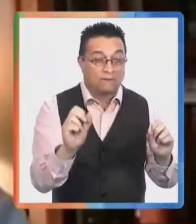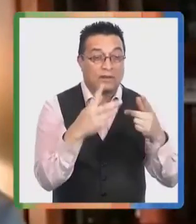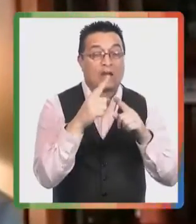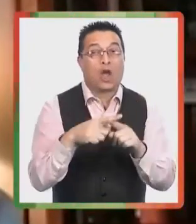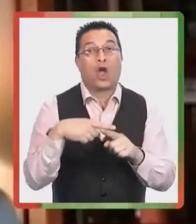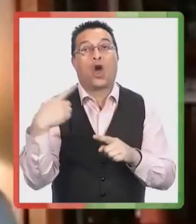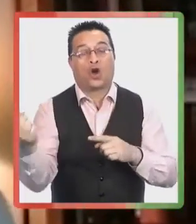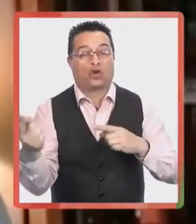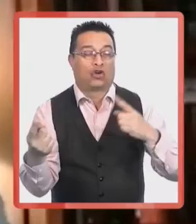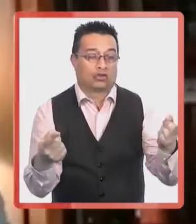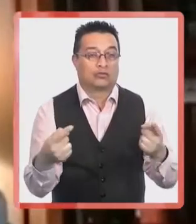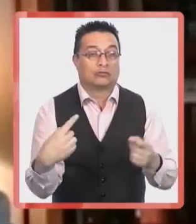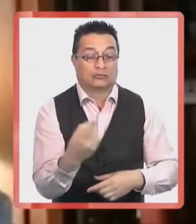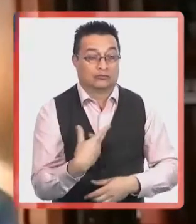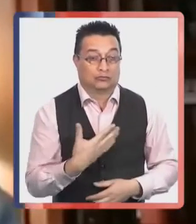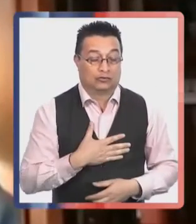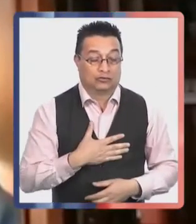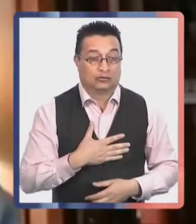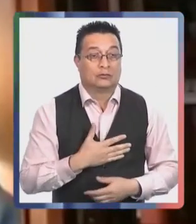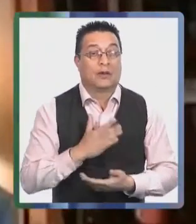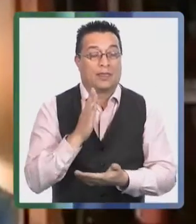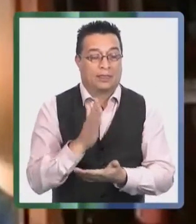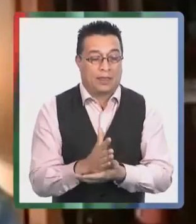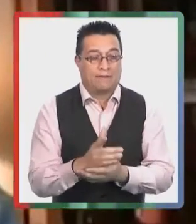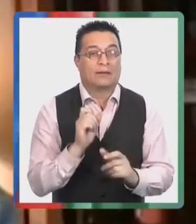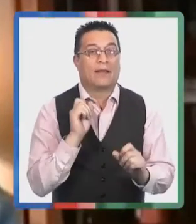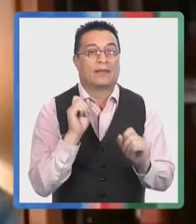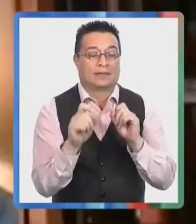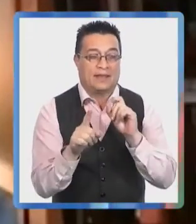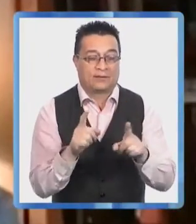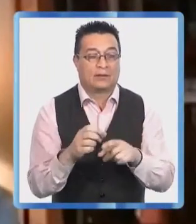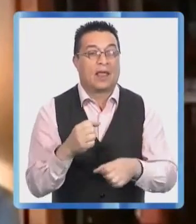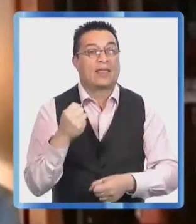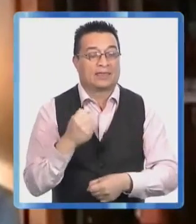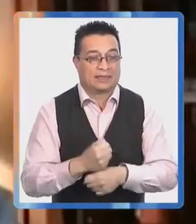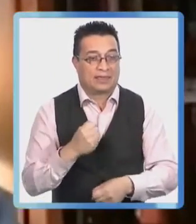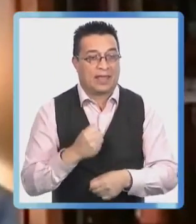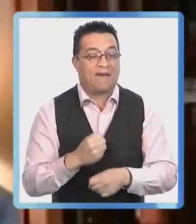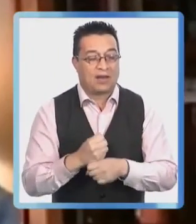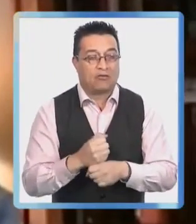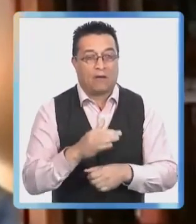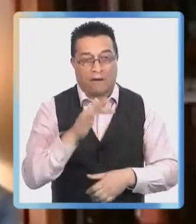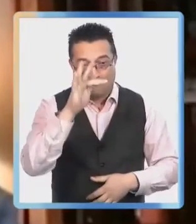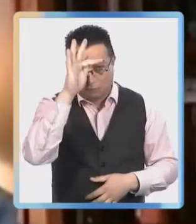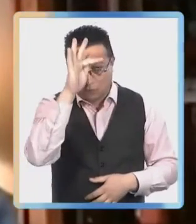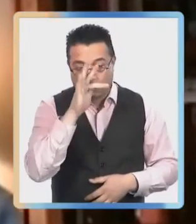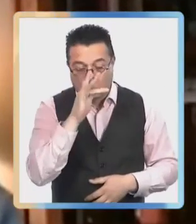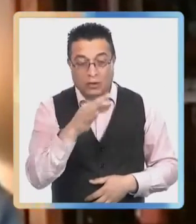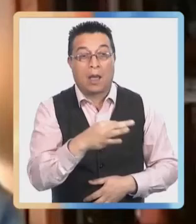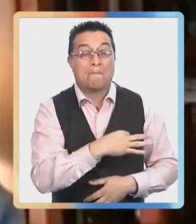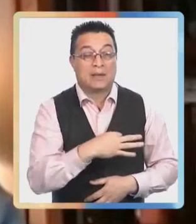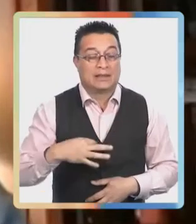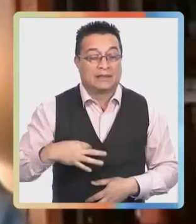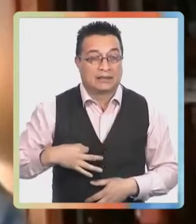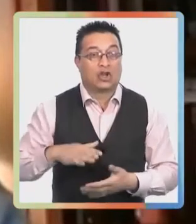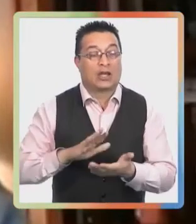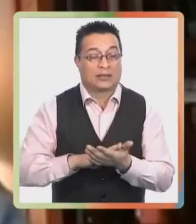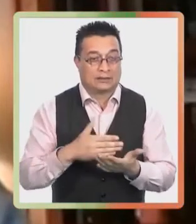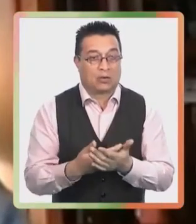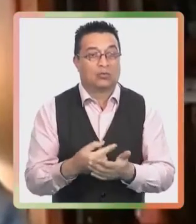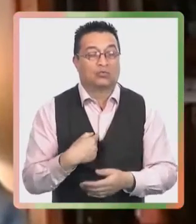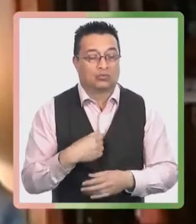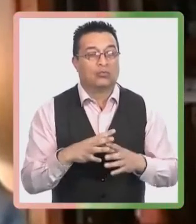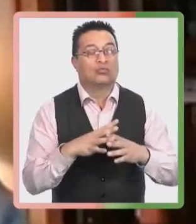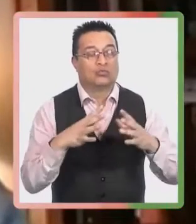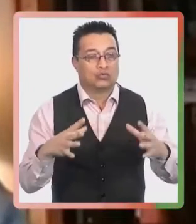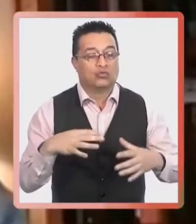vivieran. Pero nosotros tenemos que defender el trabajo de los funcionarios del Ministerio de Salud, del